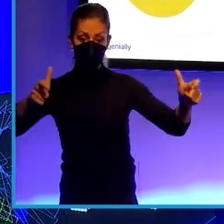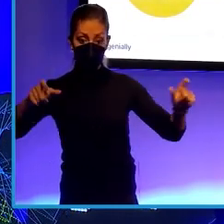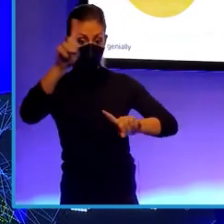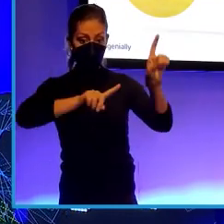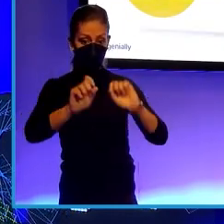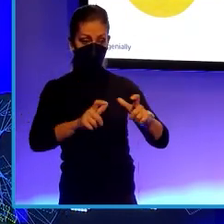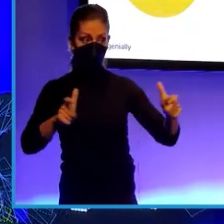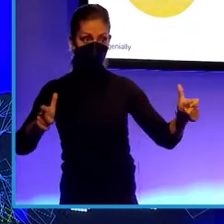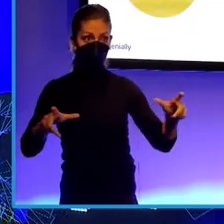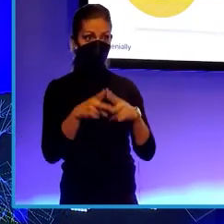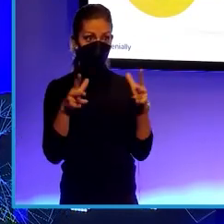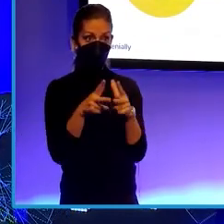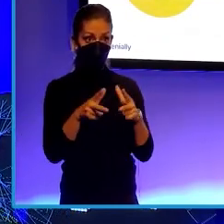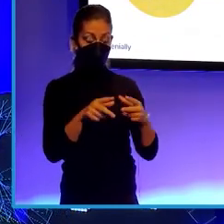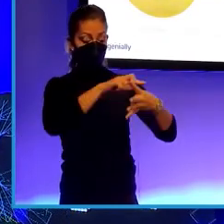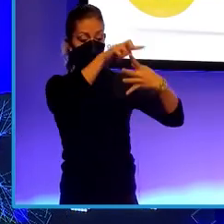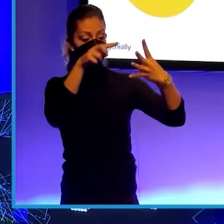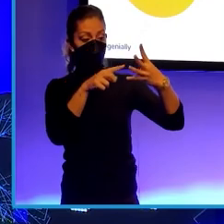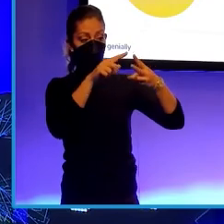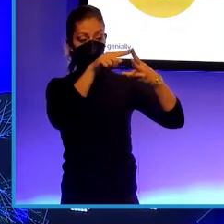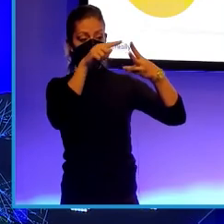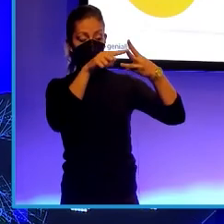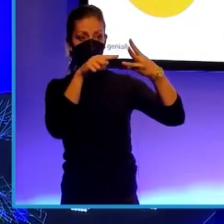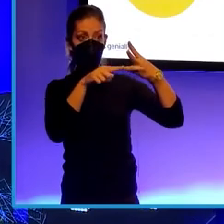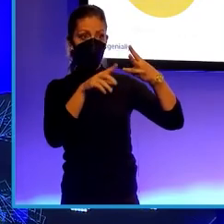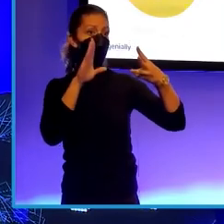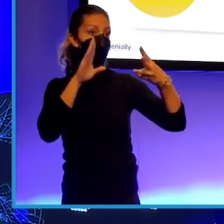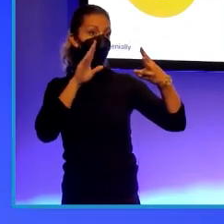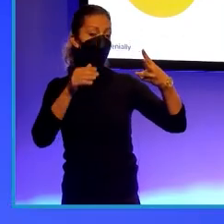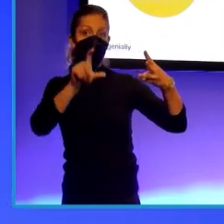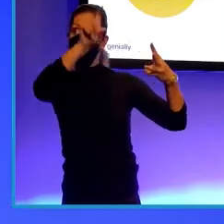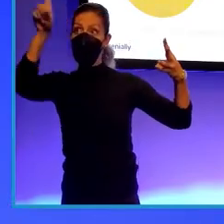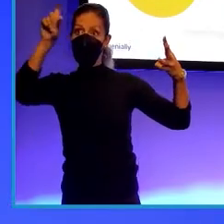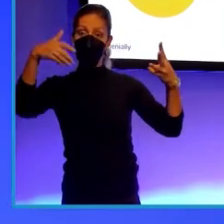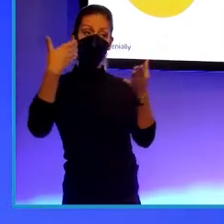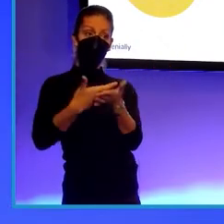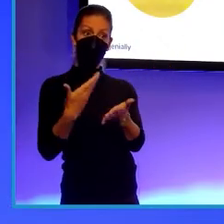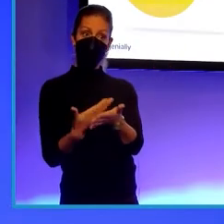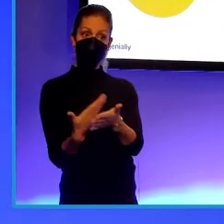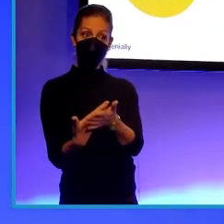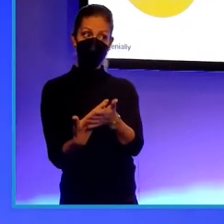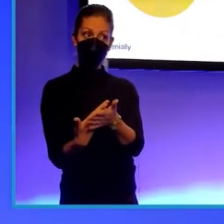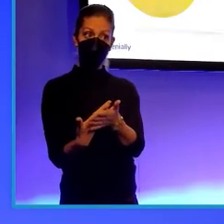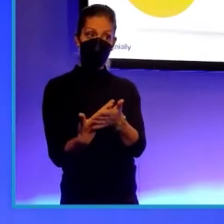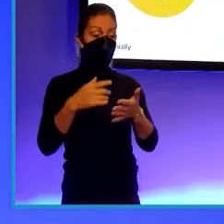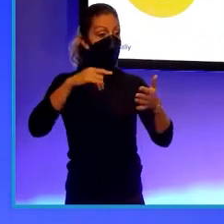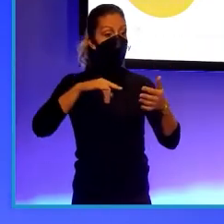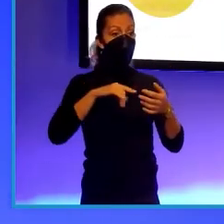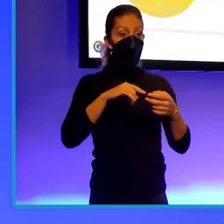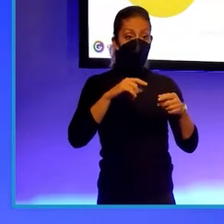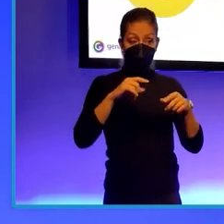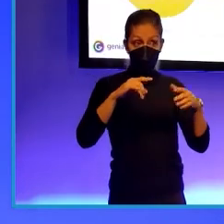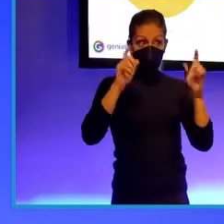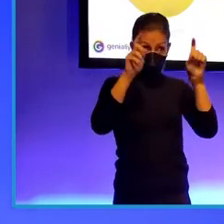porque las tres que marcados son las que están demandando las empresas yo soy pienso como tú o sea en el sistema educativo no sólo hay que